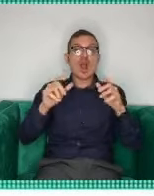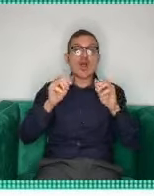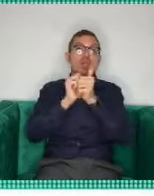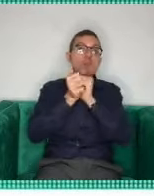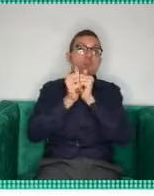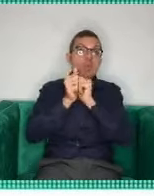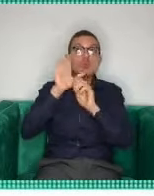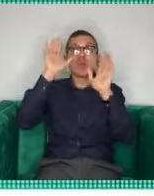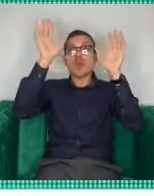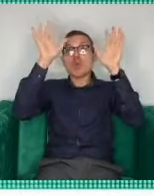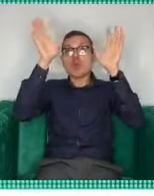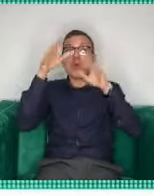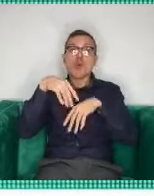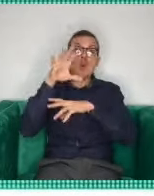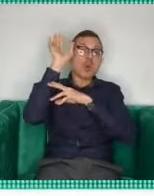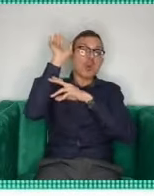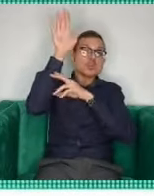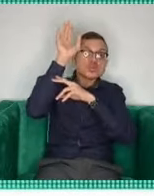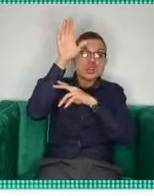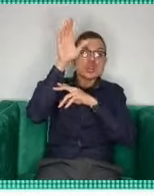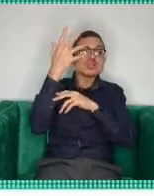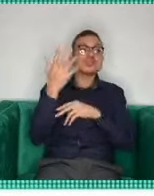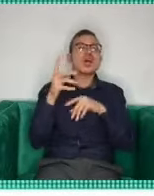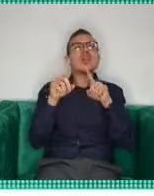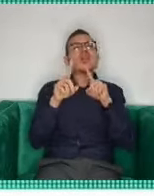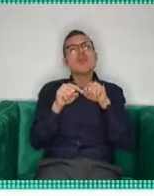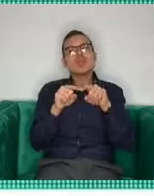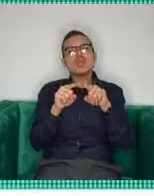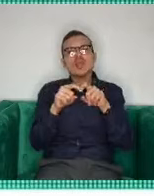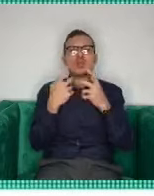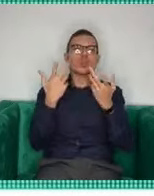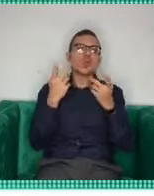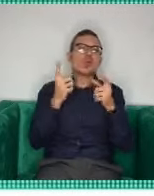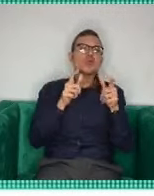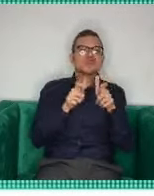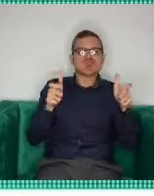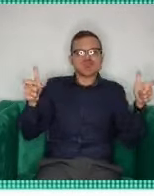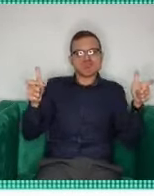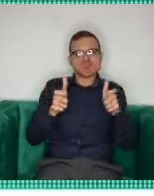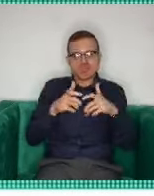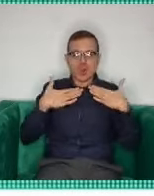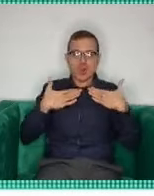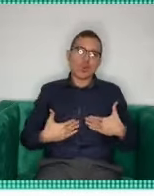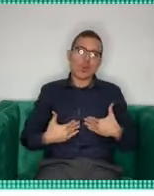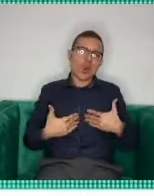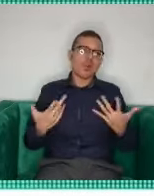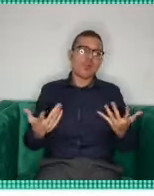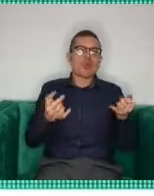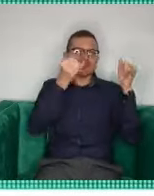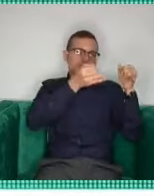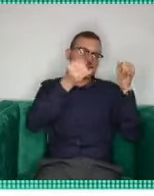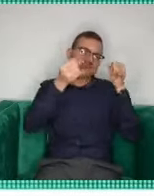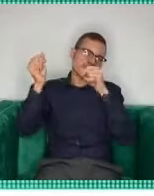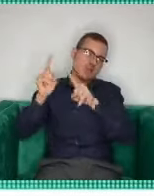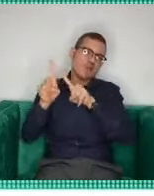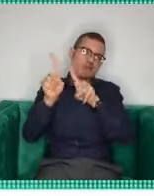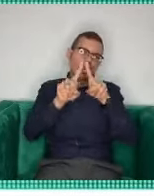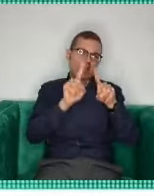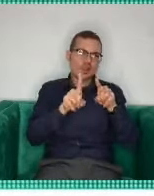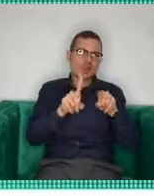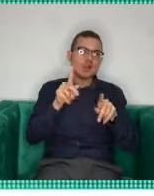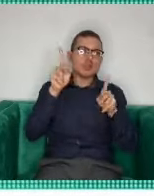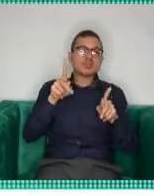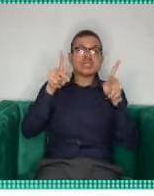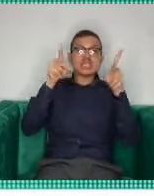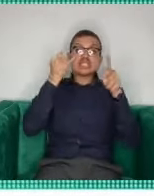mide 5,5 y pesa 100 libras, pues entonces yo estaría calculando unas porciones menores. Por eso es bien importante que usted